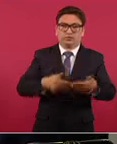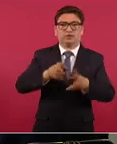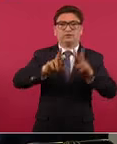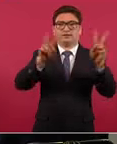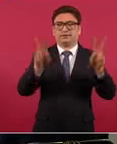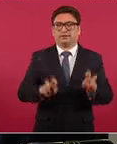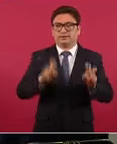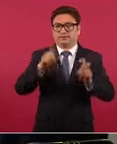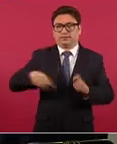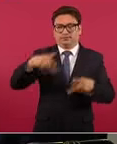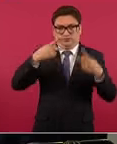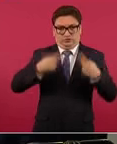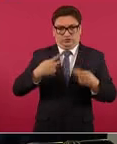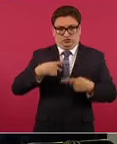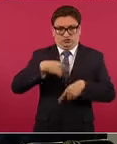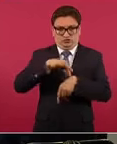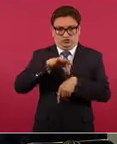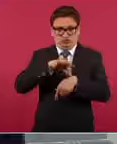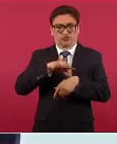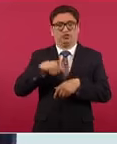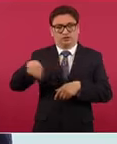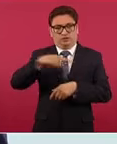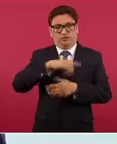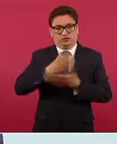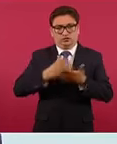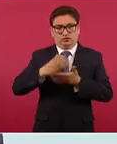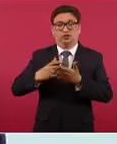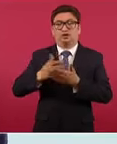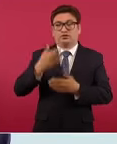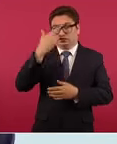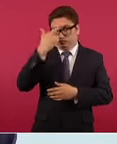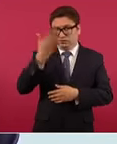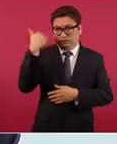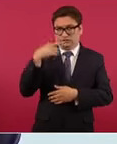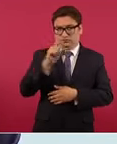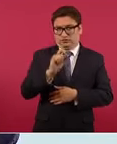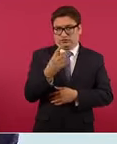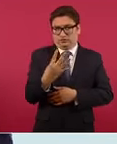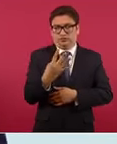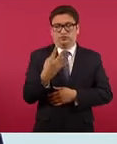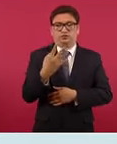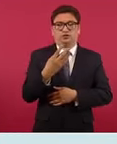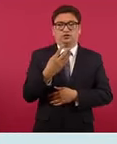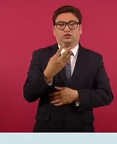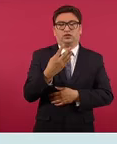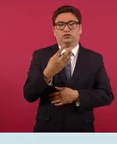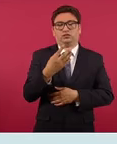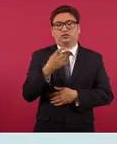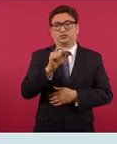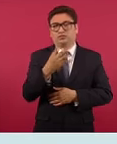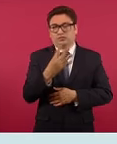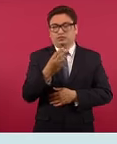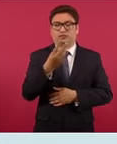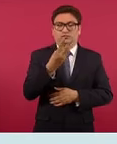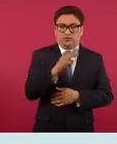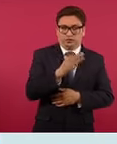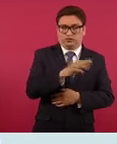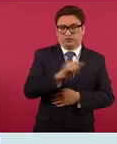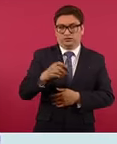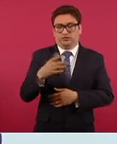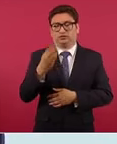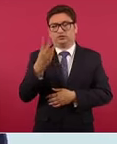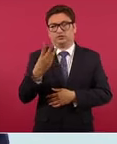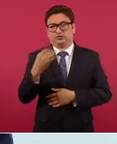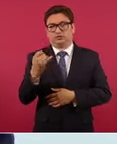tema de los especialistas recordarán que del 24 al 3 de junio del 24 de mayo al 3 de junio se llevó a cabo